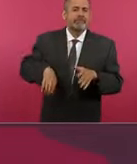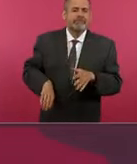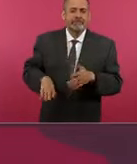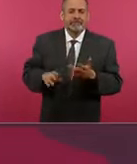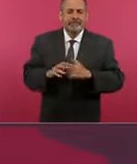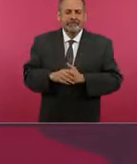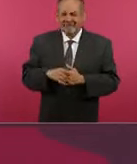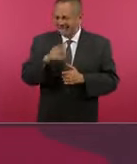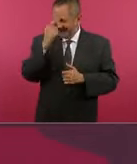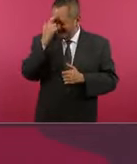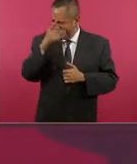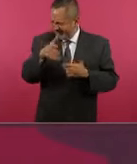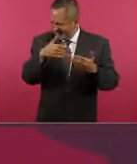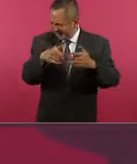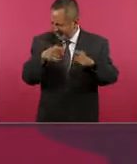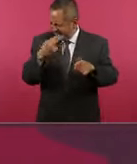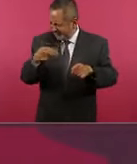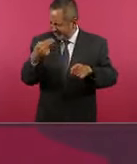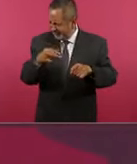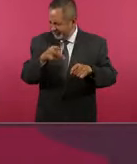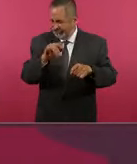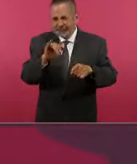Estaba muy de moda algo que le llaman